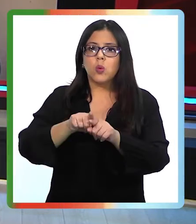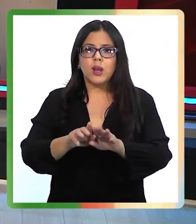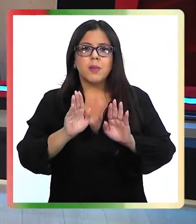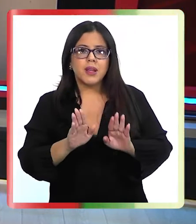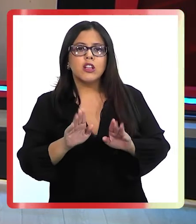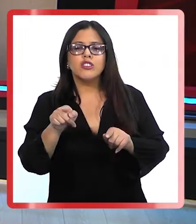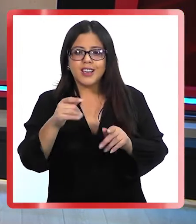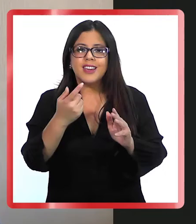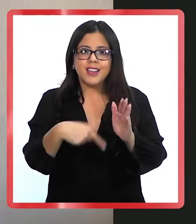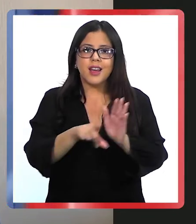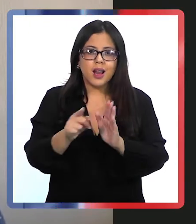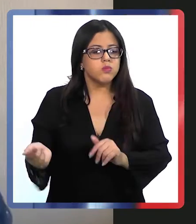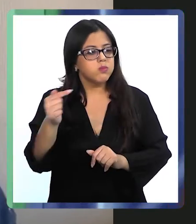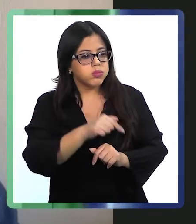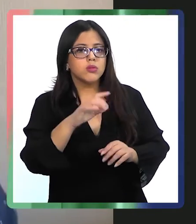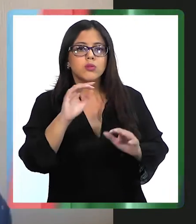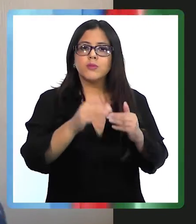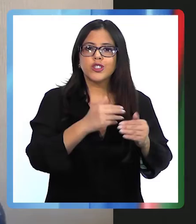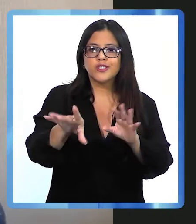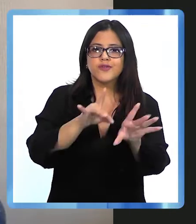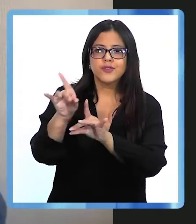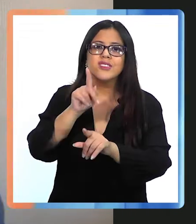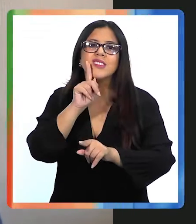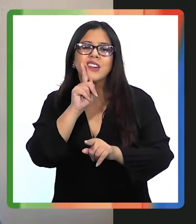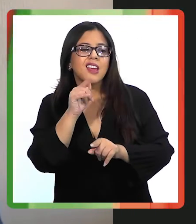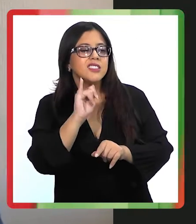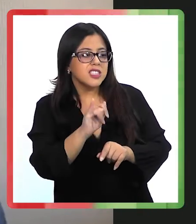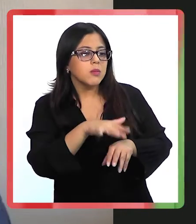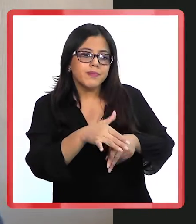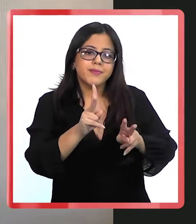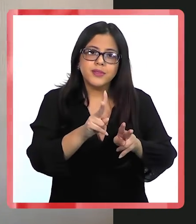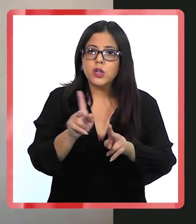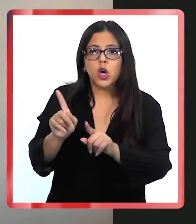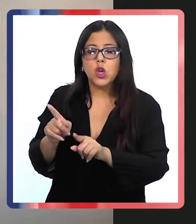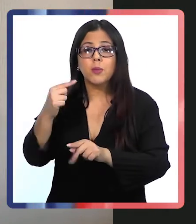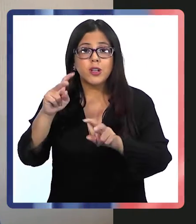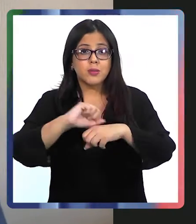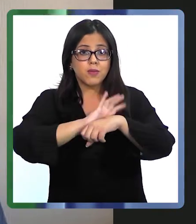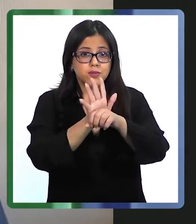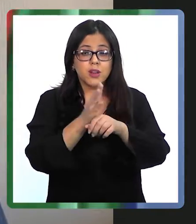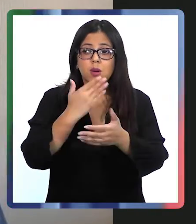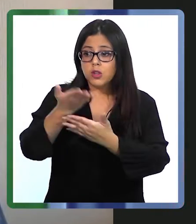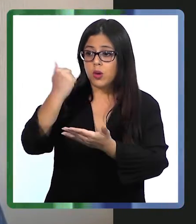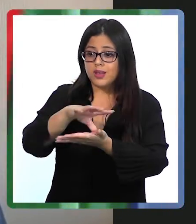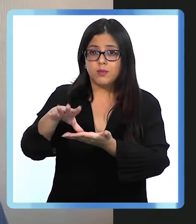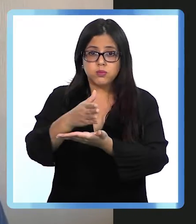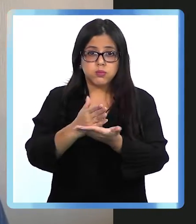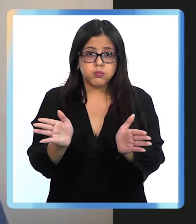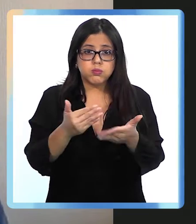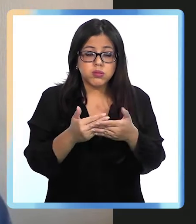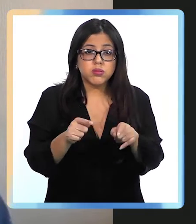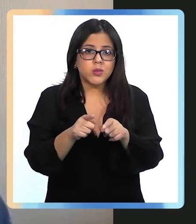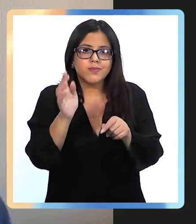regular al país con todo un proceso de selección respecto de quién ingresaba o no. Durante la pandemia, como el paso fronterizo ha estado cerrado, eso no se ha producido. Y en realidad se